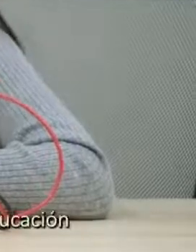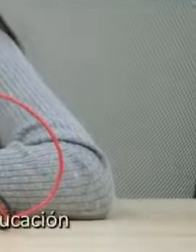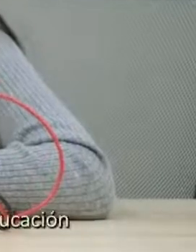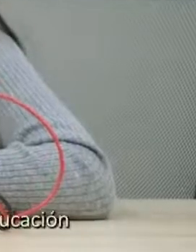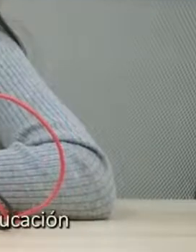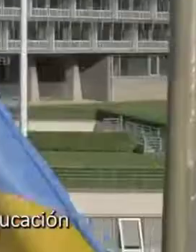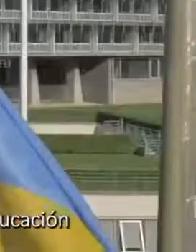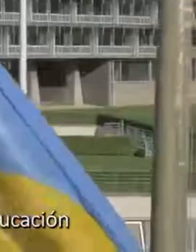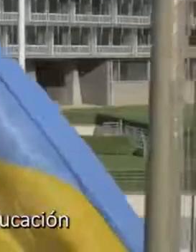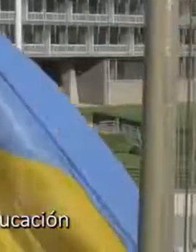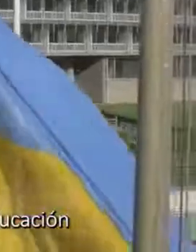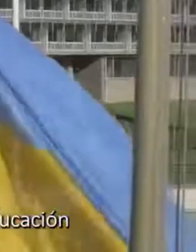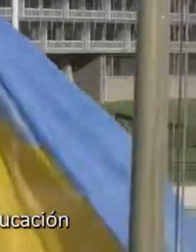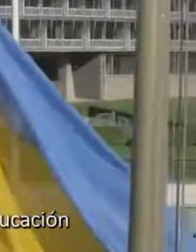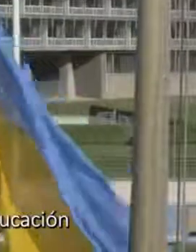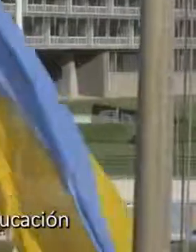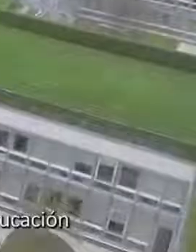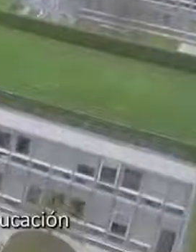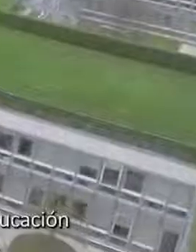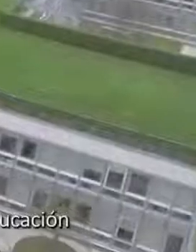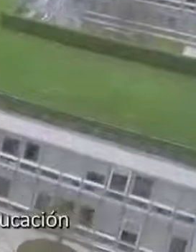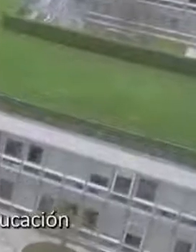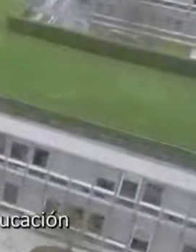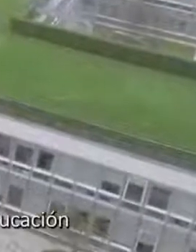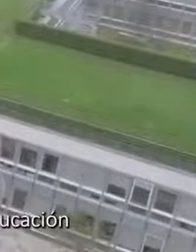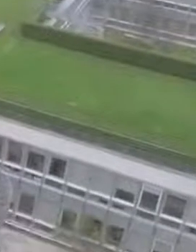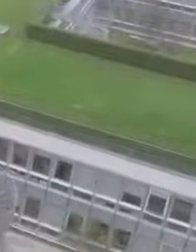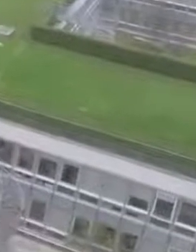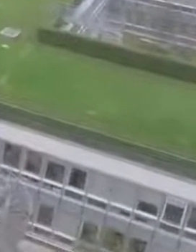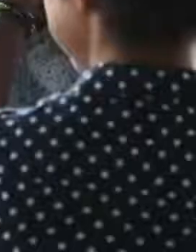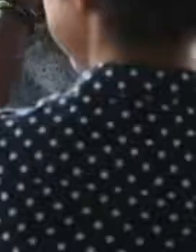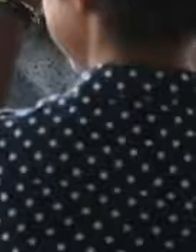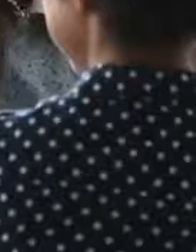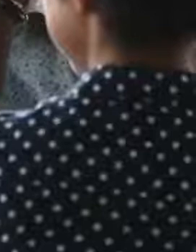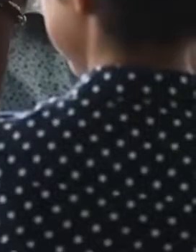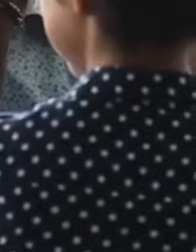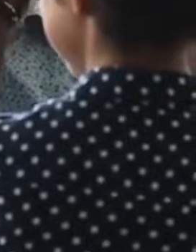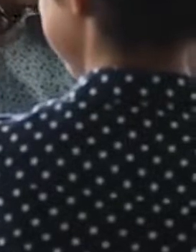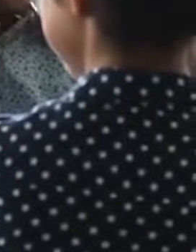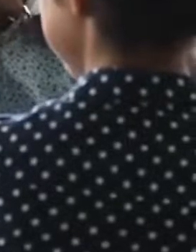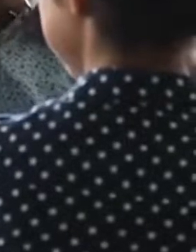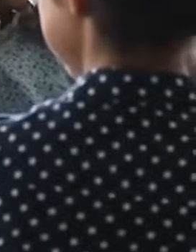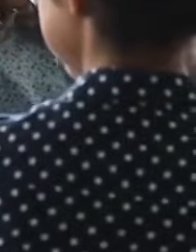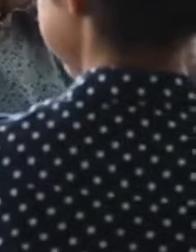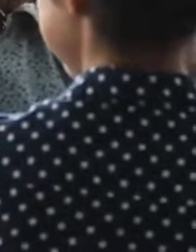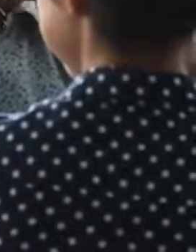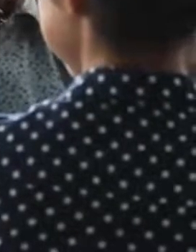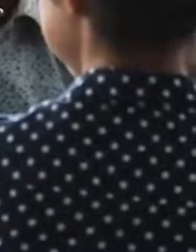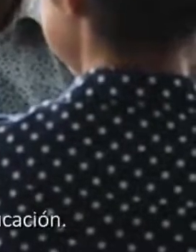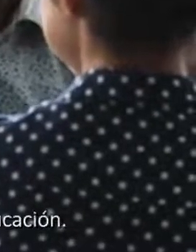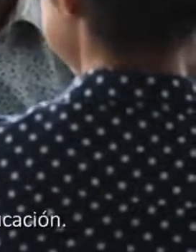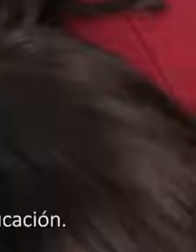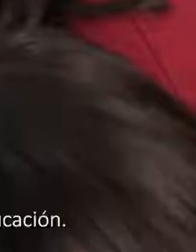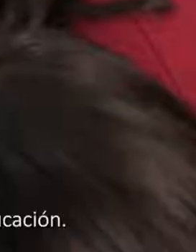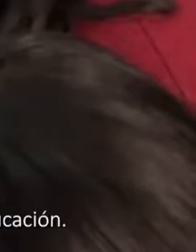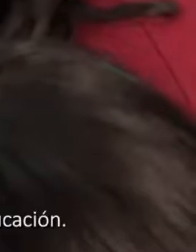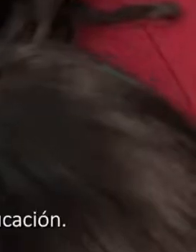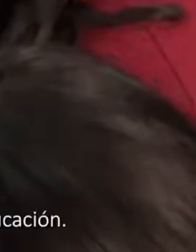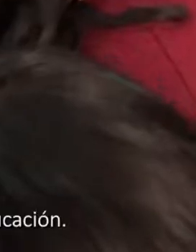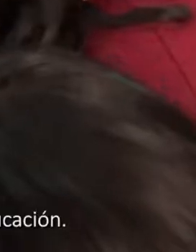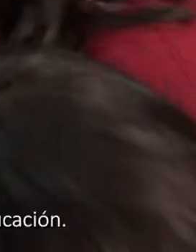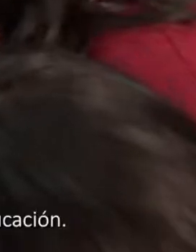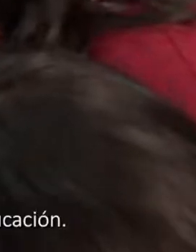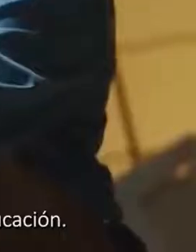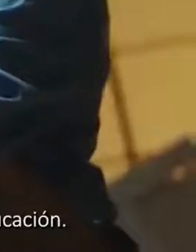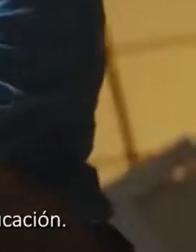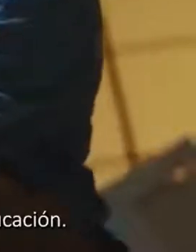La UNESCO ha puesto en marcha la iniciativa Los Futuros de la Educación, con el objetivo de reunir a todas las personas del mundo y volver a definir la